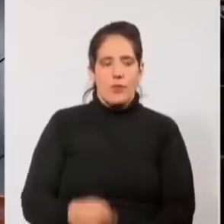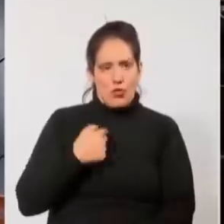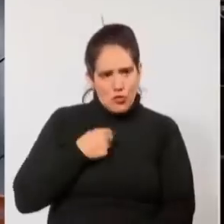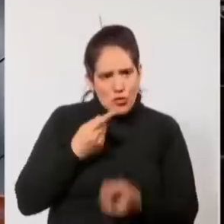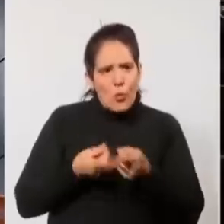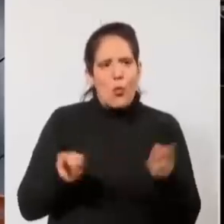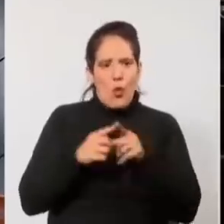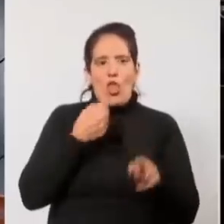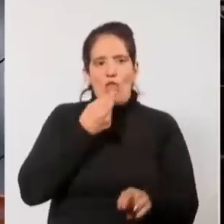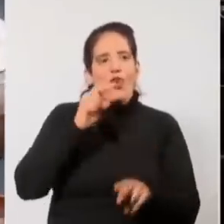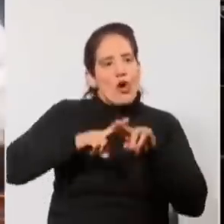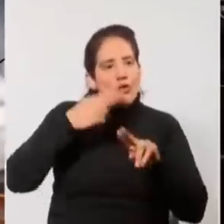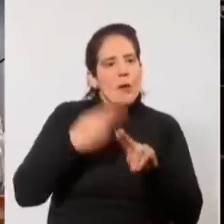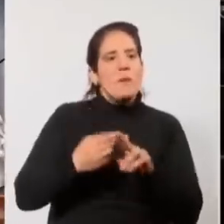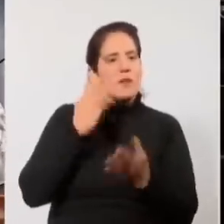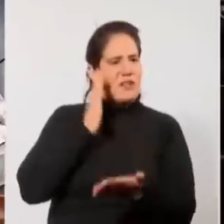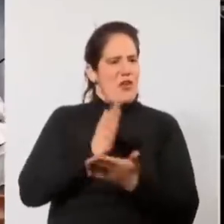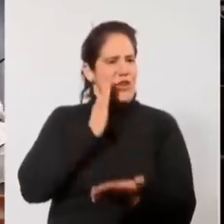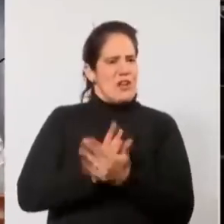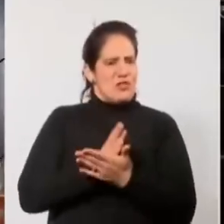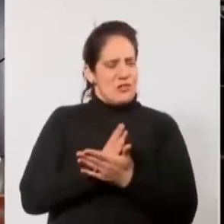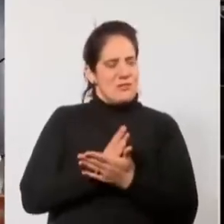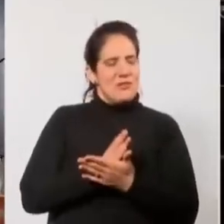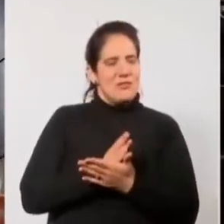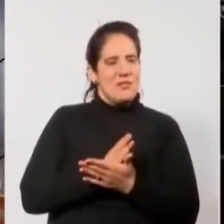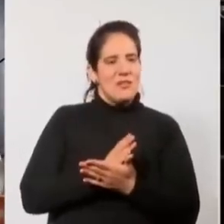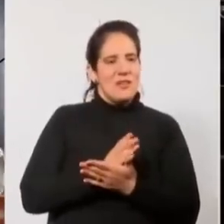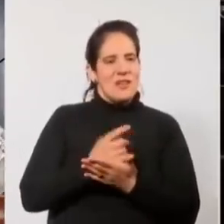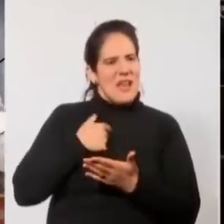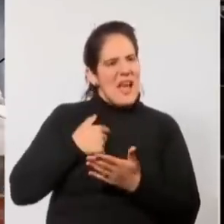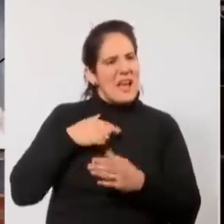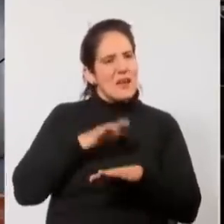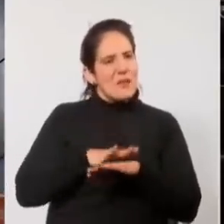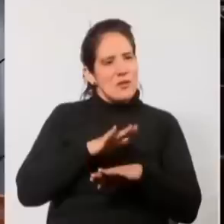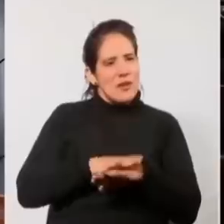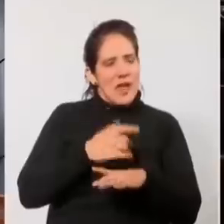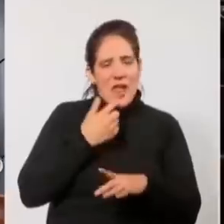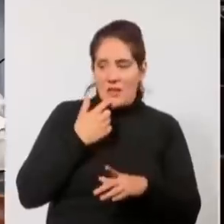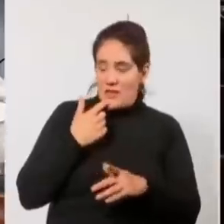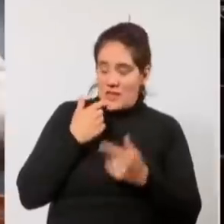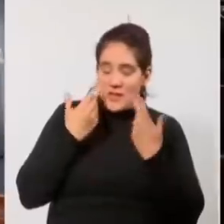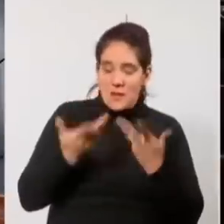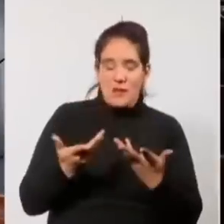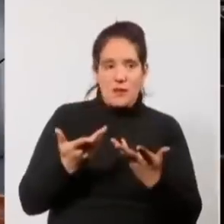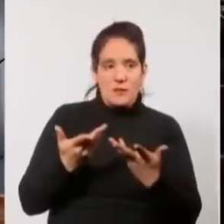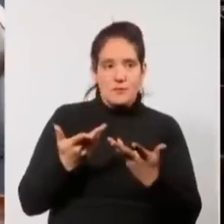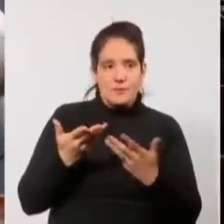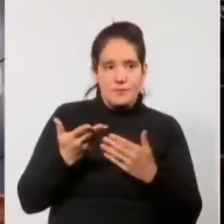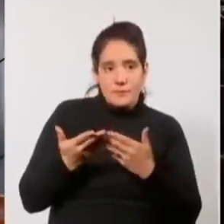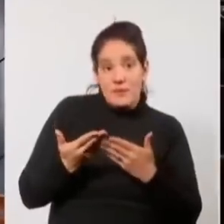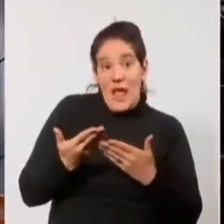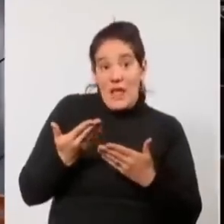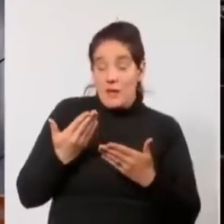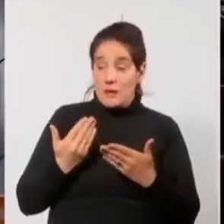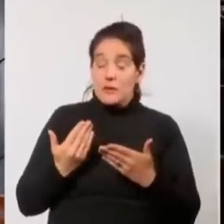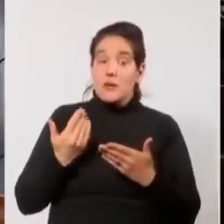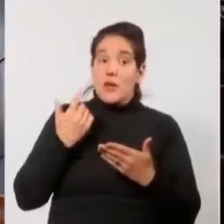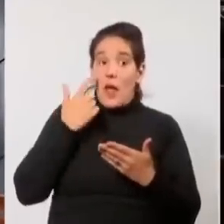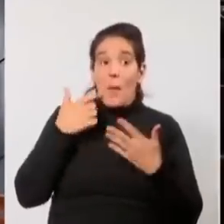Senadora, es mentira. Favor. Entonces, es tan irresponsable ponernos atrás de la